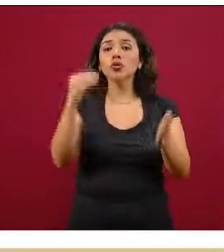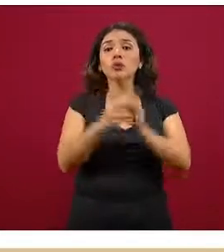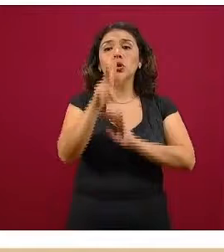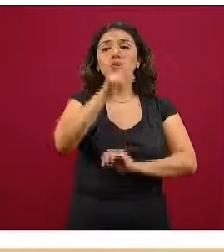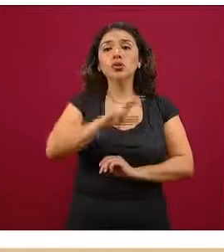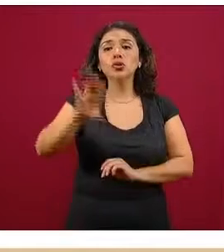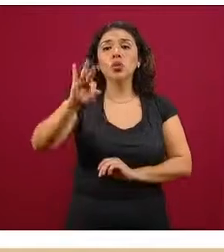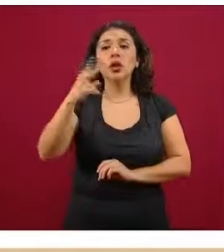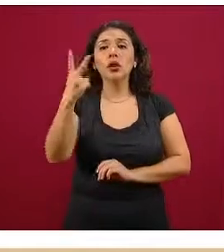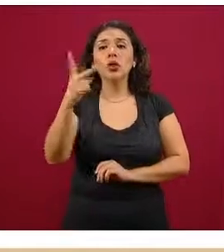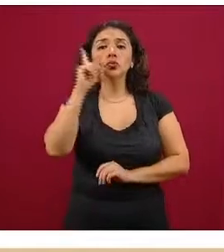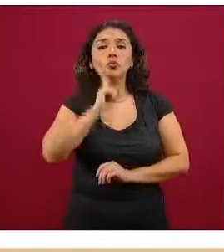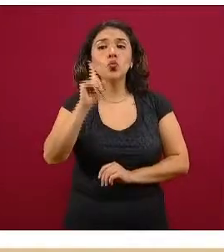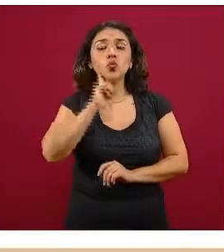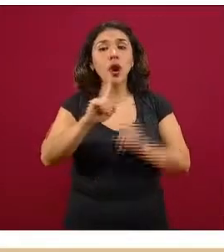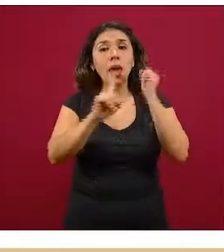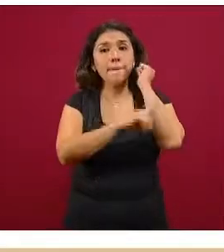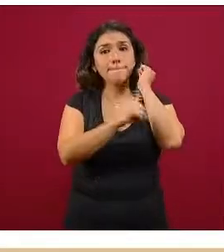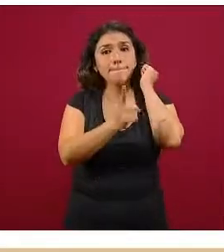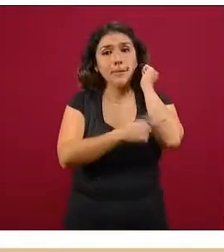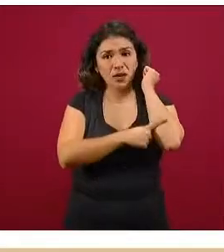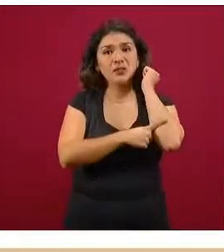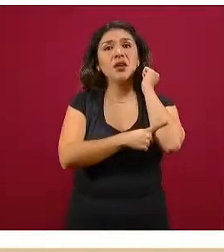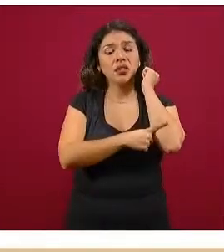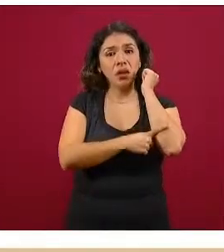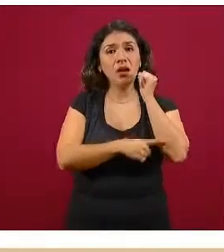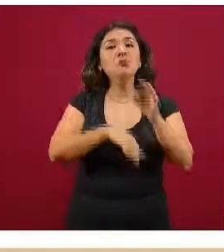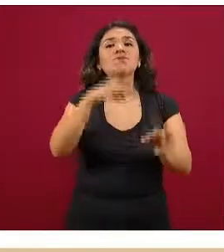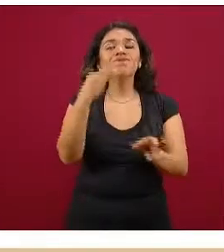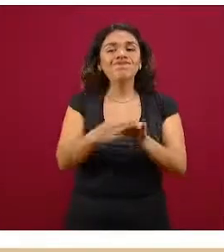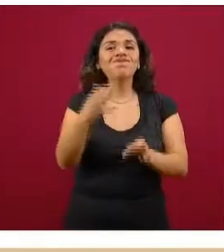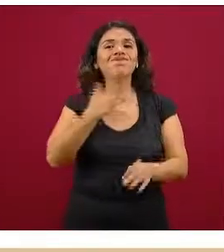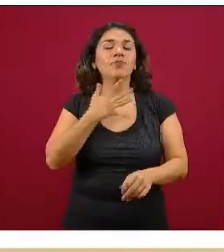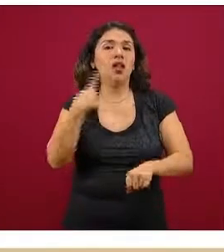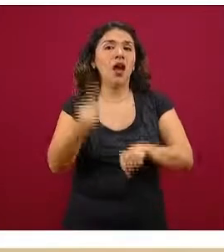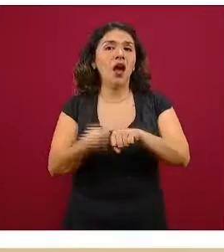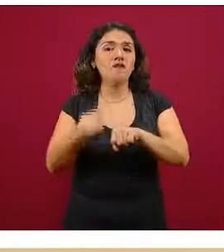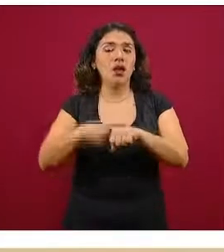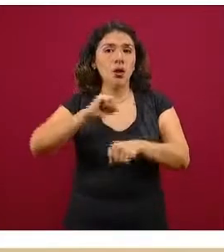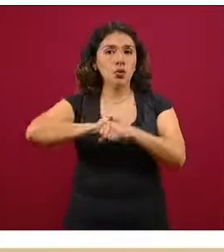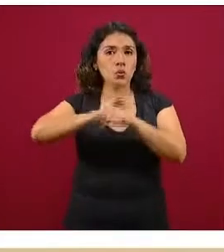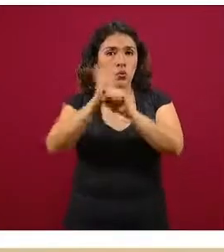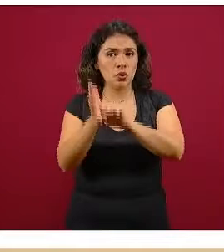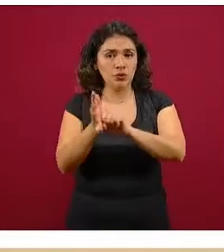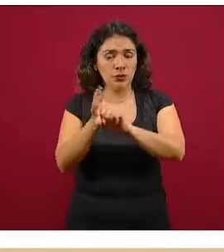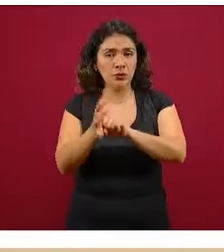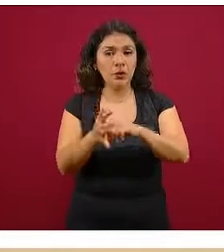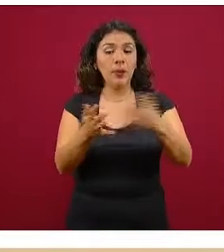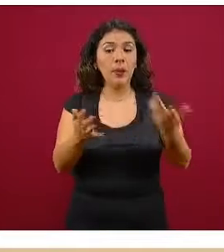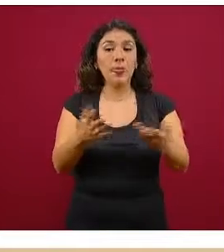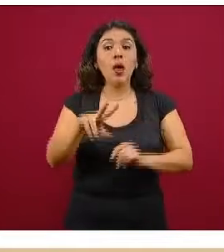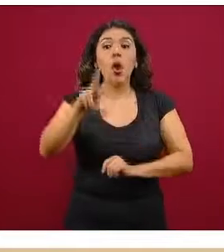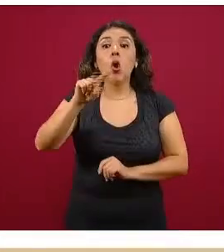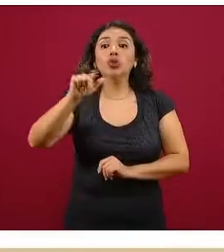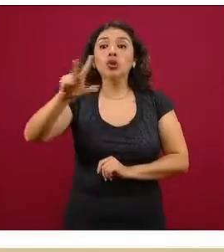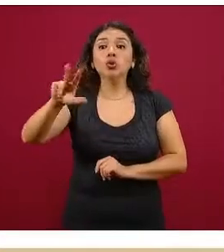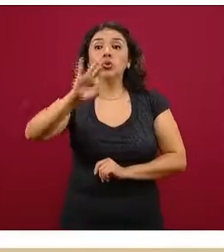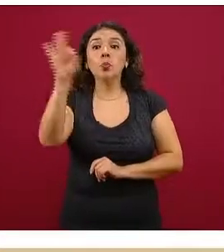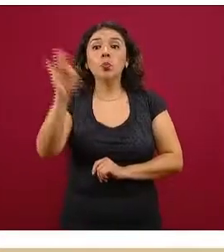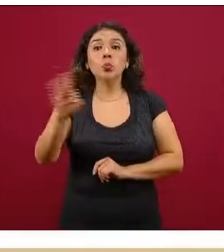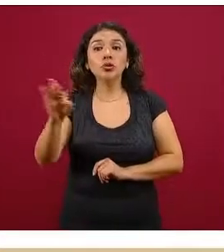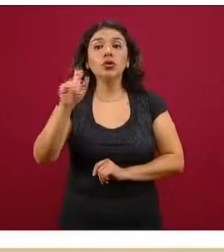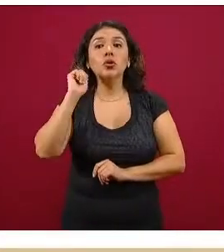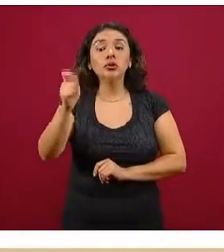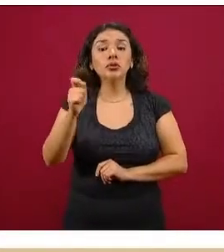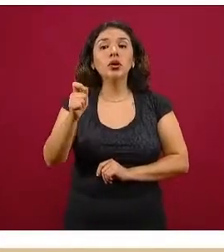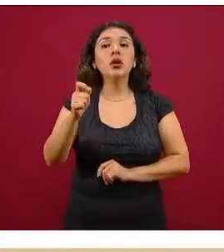2.842 las mujeres embarazadas que en su momento fueron confirmadas como casos de COVID-19. 88% de ellas fue